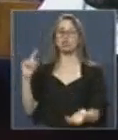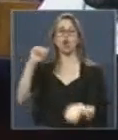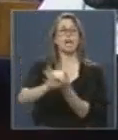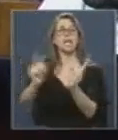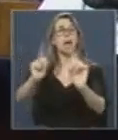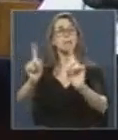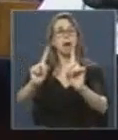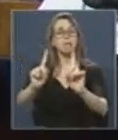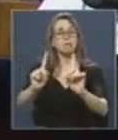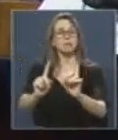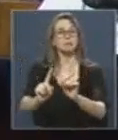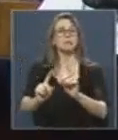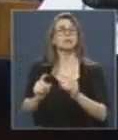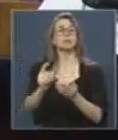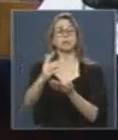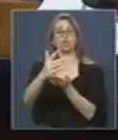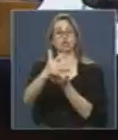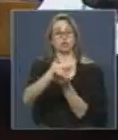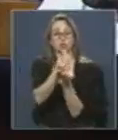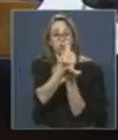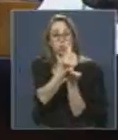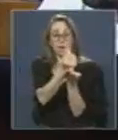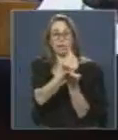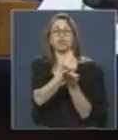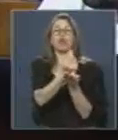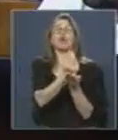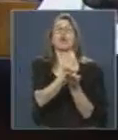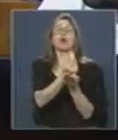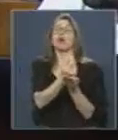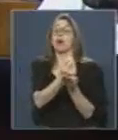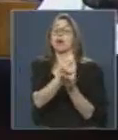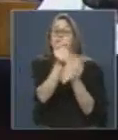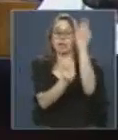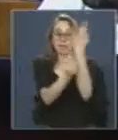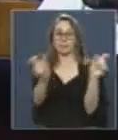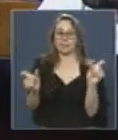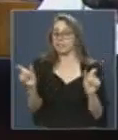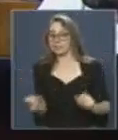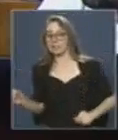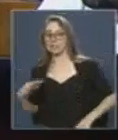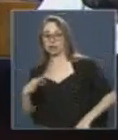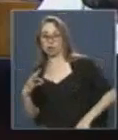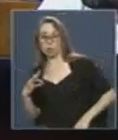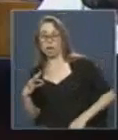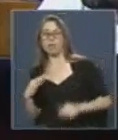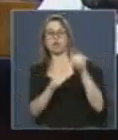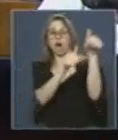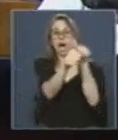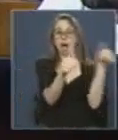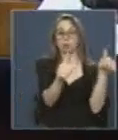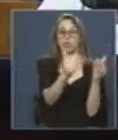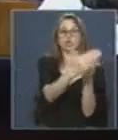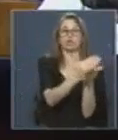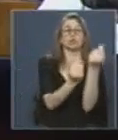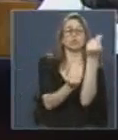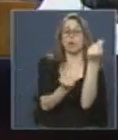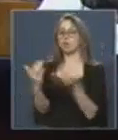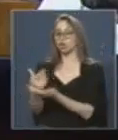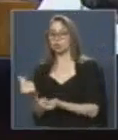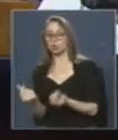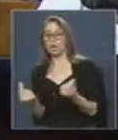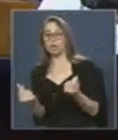embargo, la distancia que había hace 20 años entre los ciudadanos y sus autoridades en materia de ingresos era